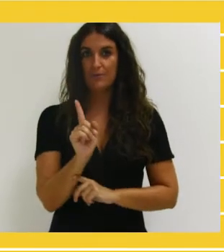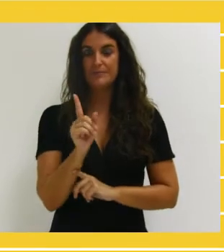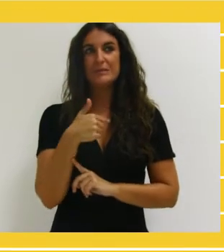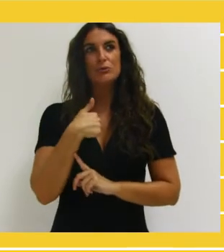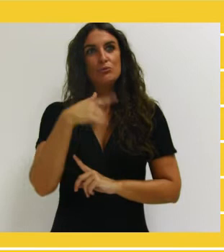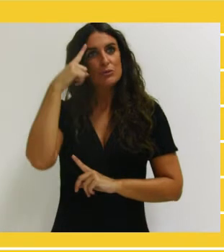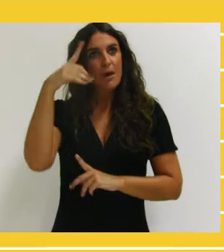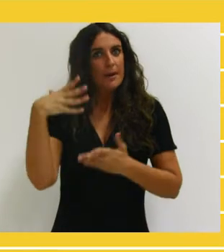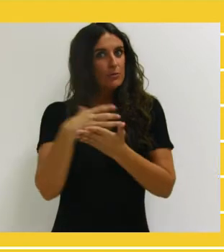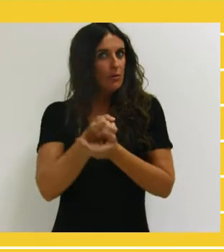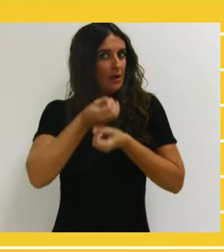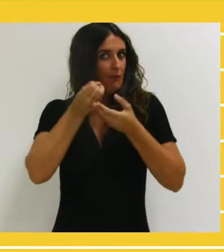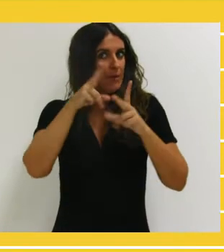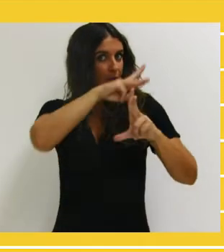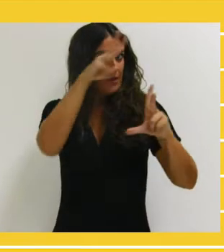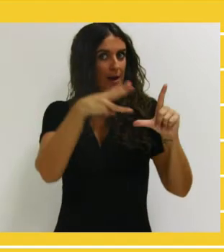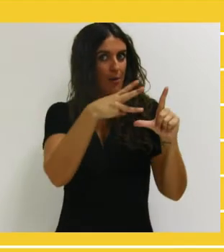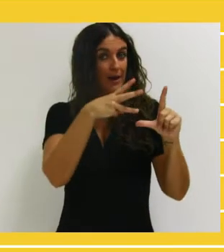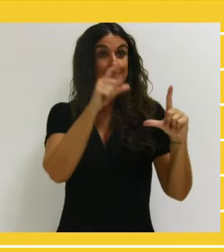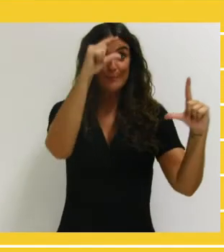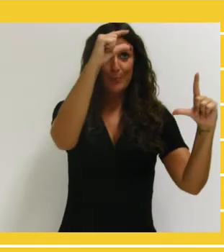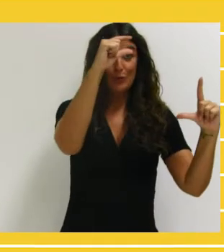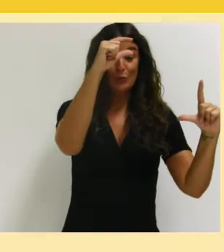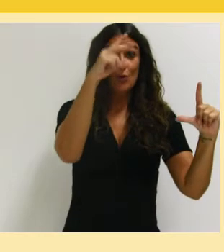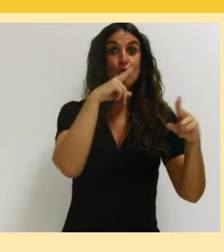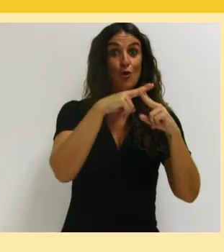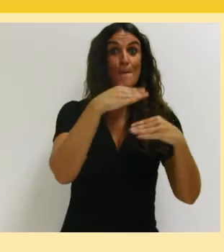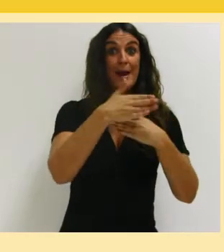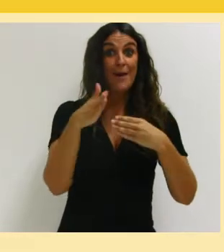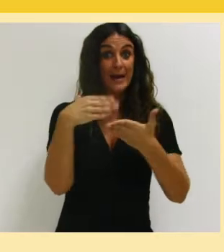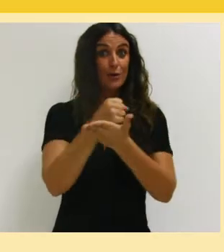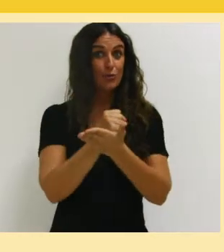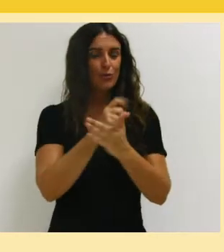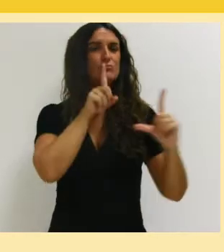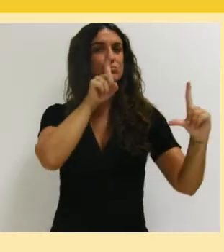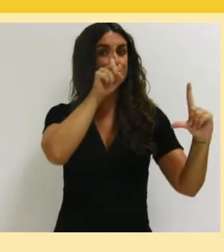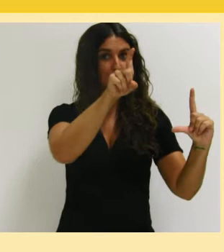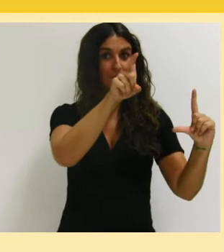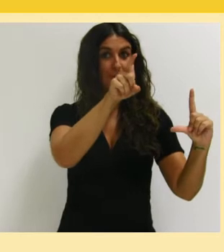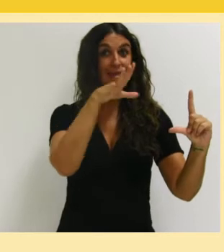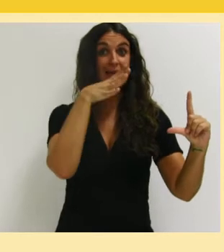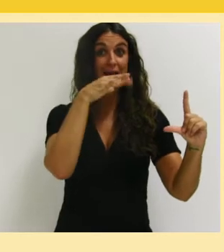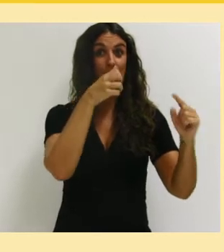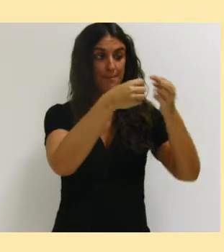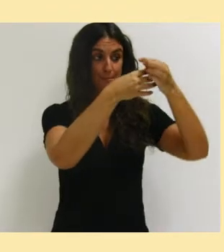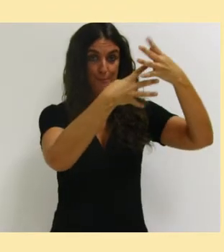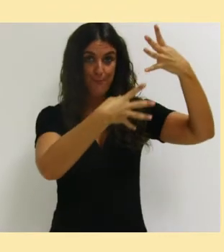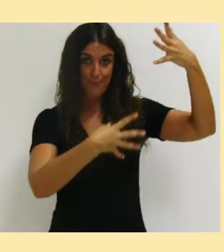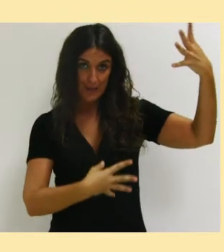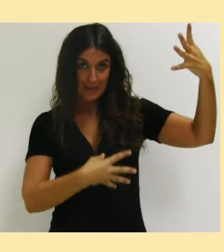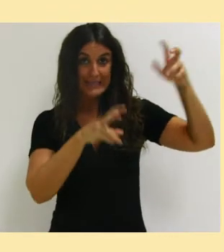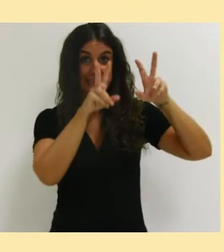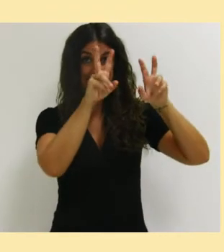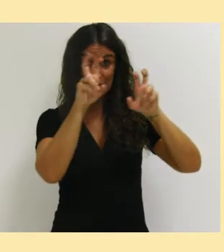lo que hay? Pulsa este botón, abrir todo. Ahora salen todos los títulos de